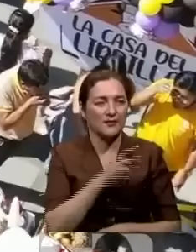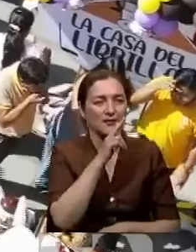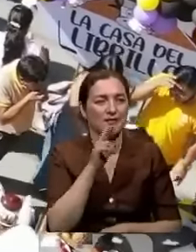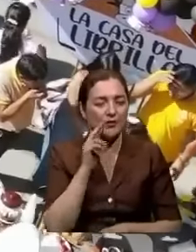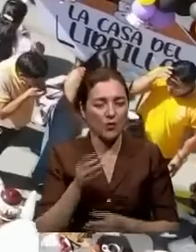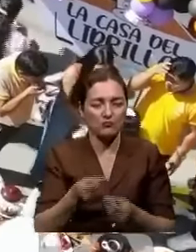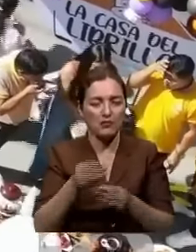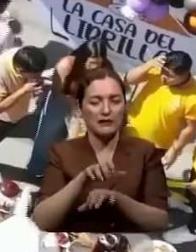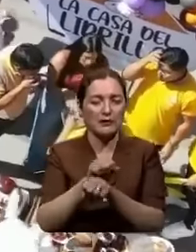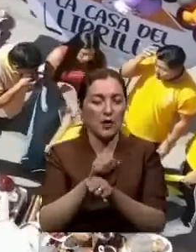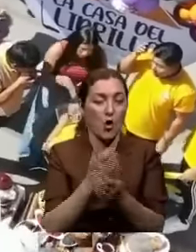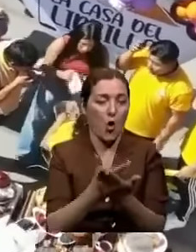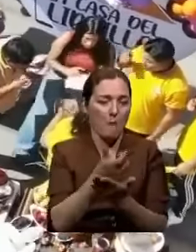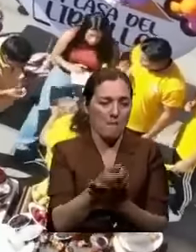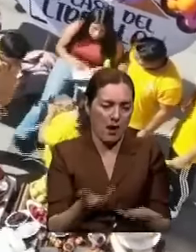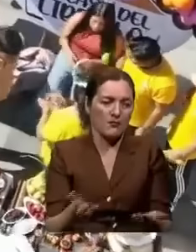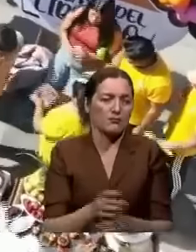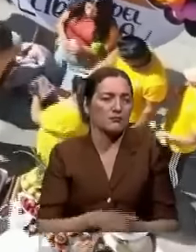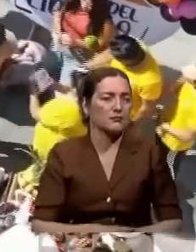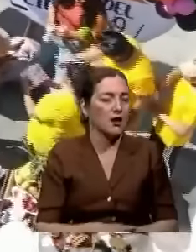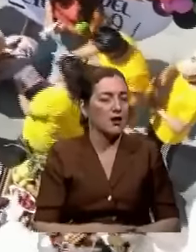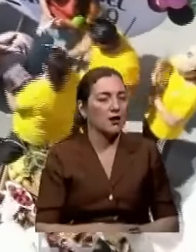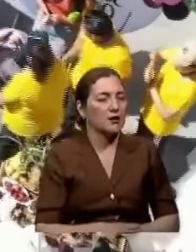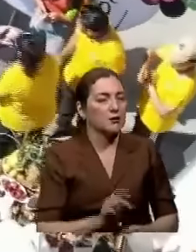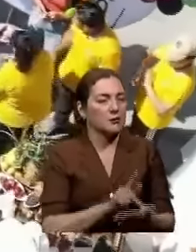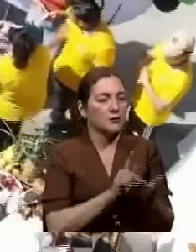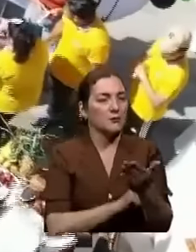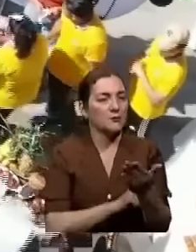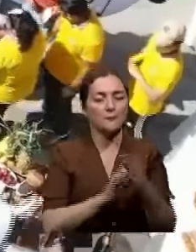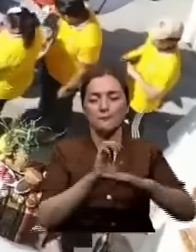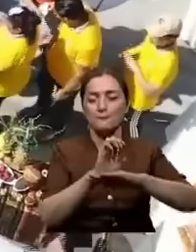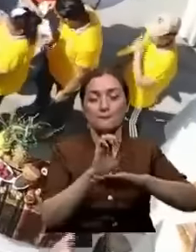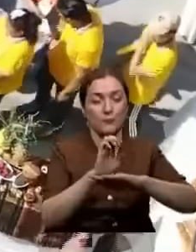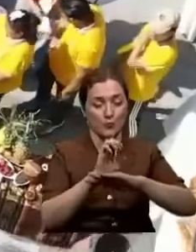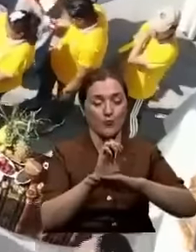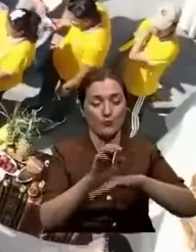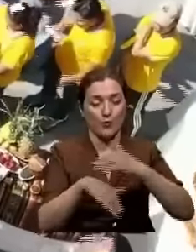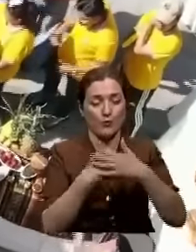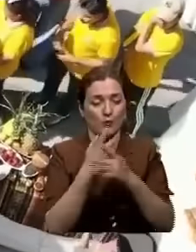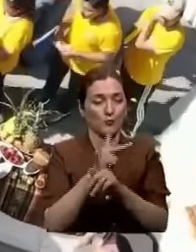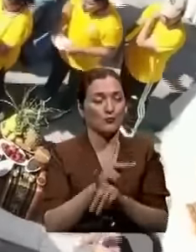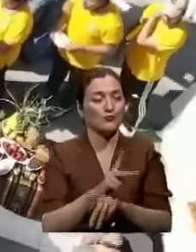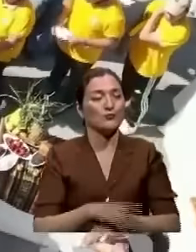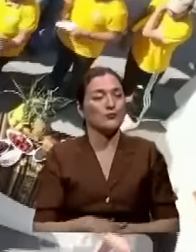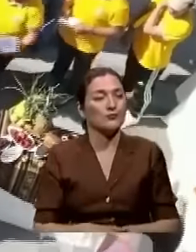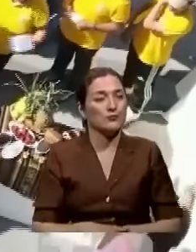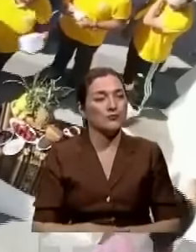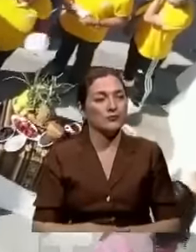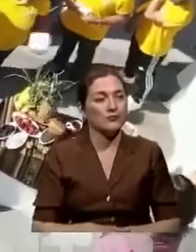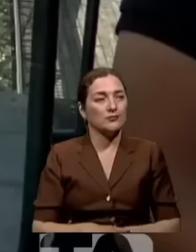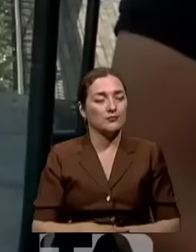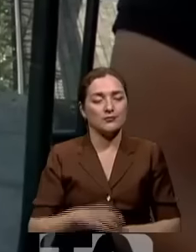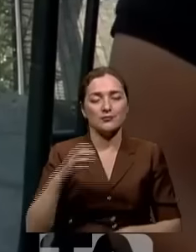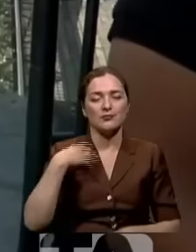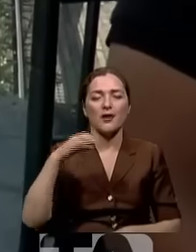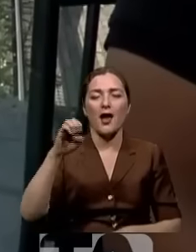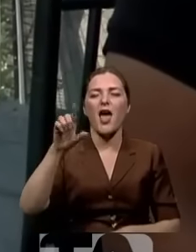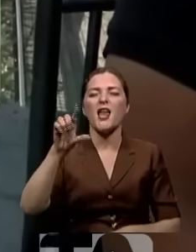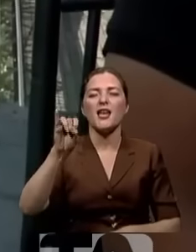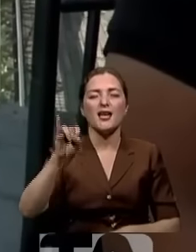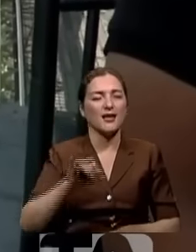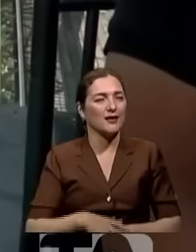las reservaciones. Y qué bueno que esto suceda porque es una tradición ecuatoriana que la debemos proteger. Elita, ¿cómo sentiste esta